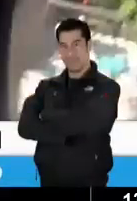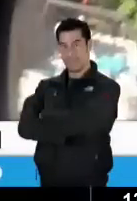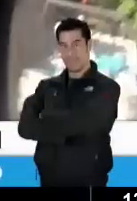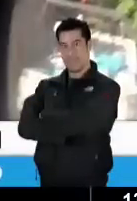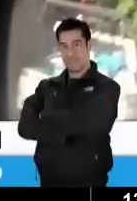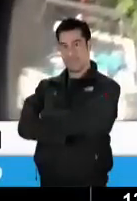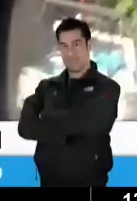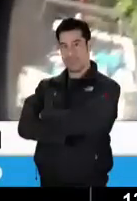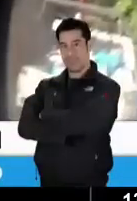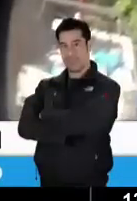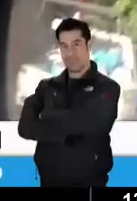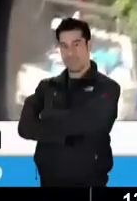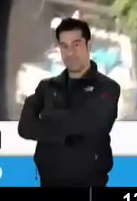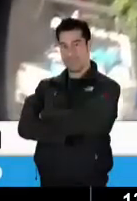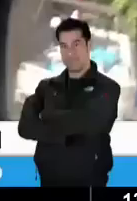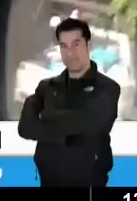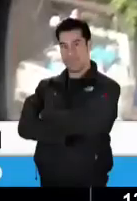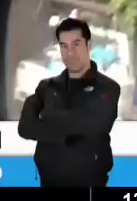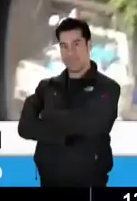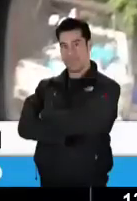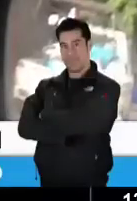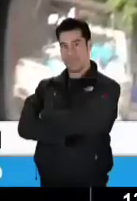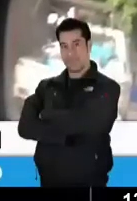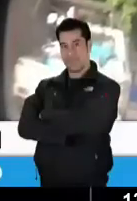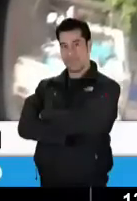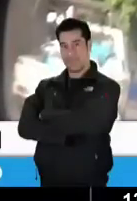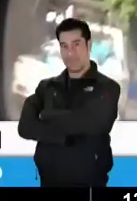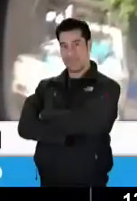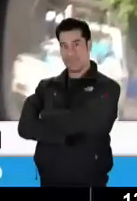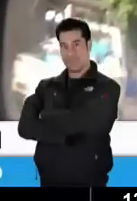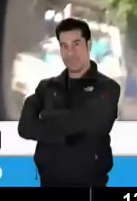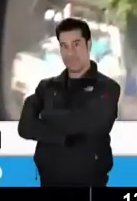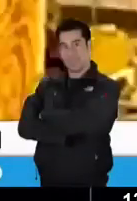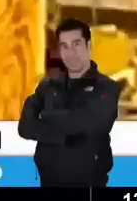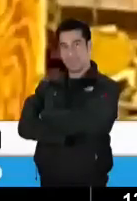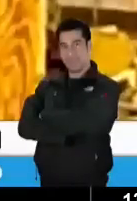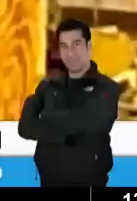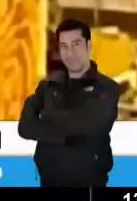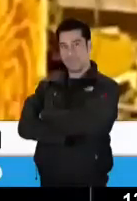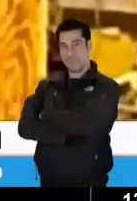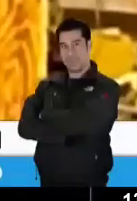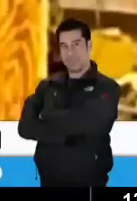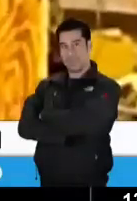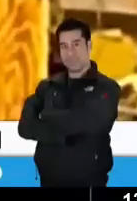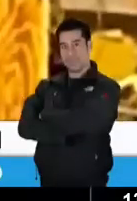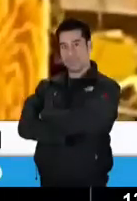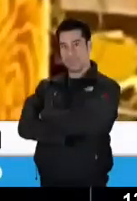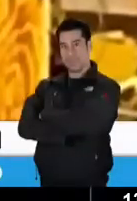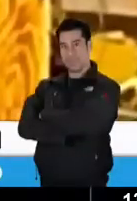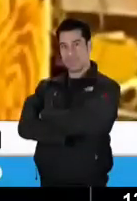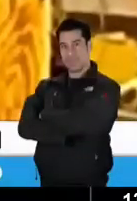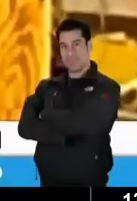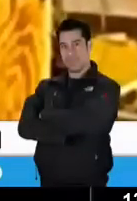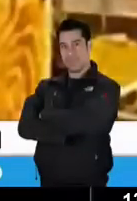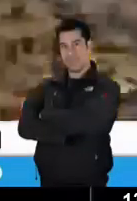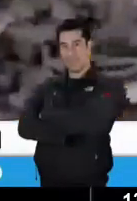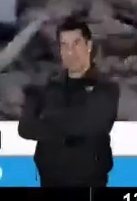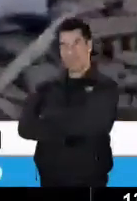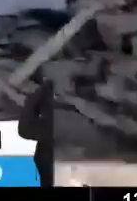el clan Marchand, va a seguir demoliéndolo o definitivamente va a intervenir el gobierno. Bio Bio, la radio.